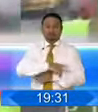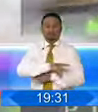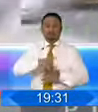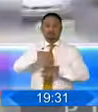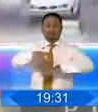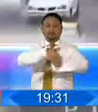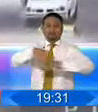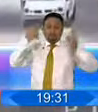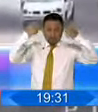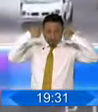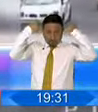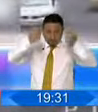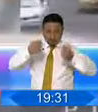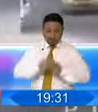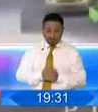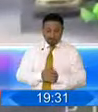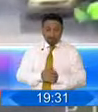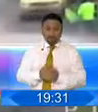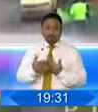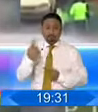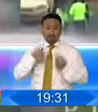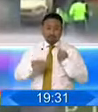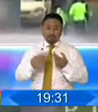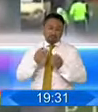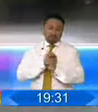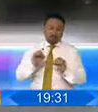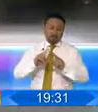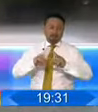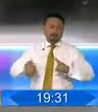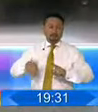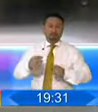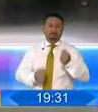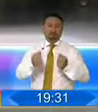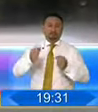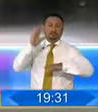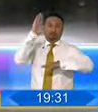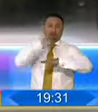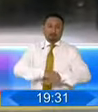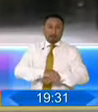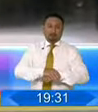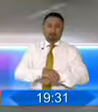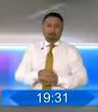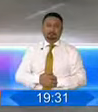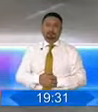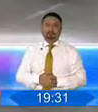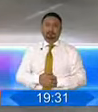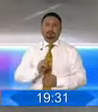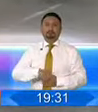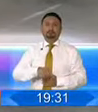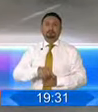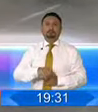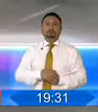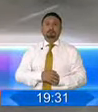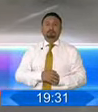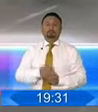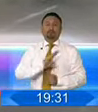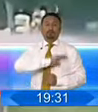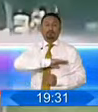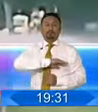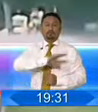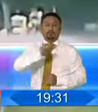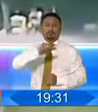el norte de la capital. No se reportaron personas heridas, pero sí daños en la carrocería del automotor. Efectivos de la Agencia Metropolitana